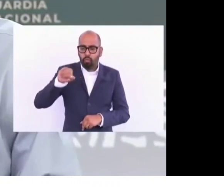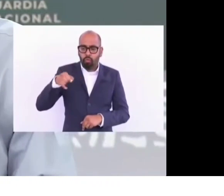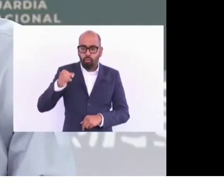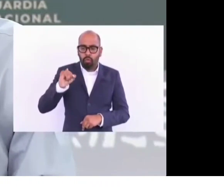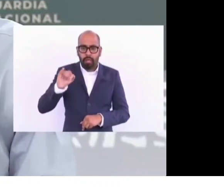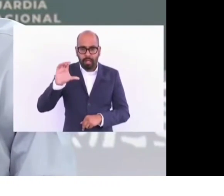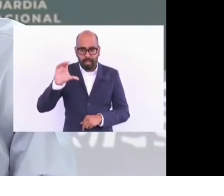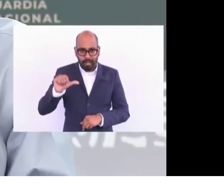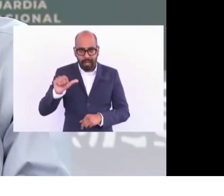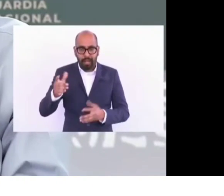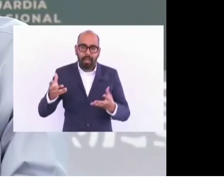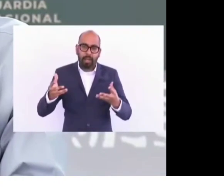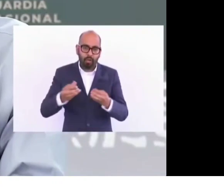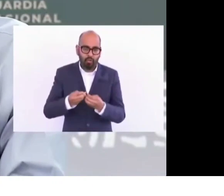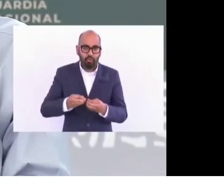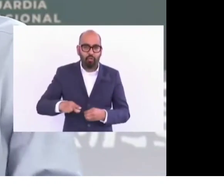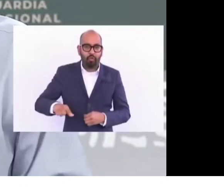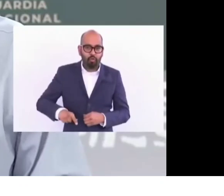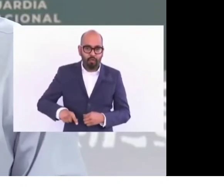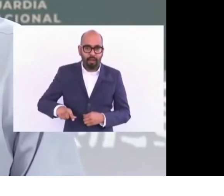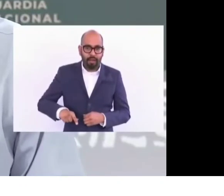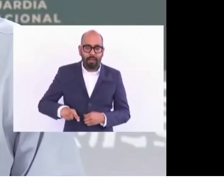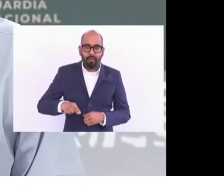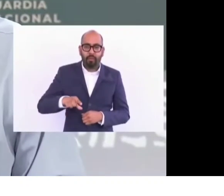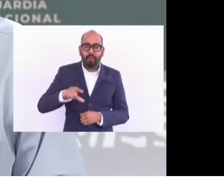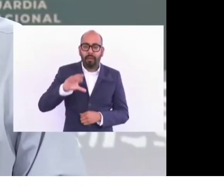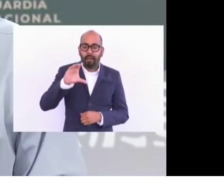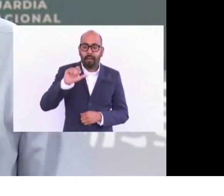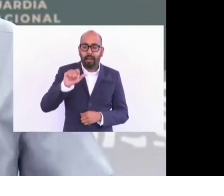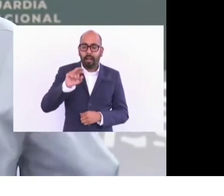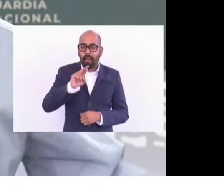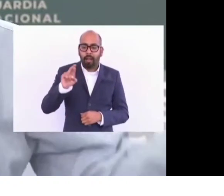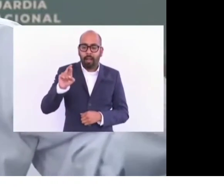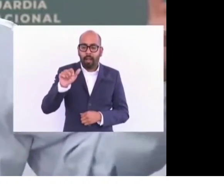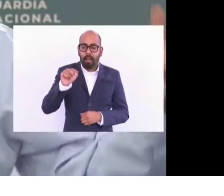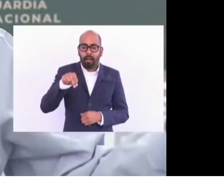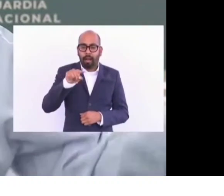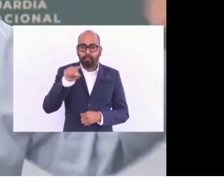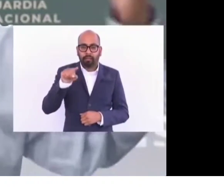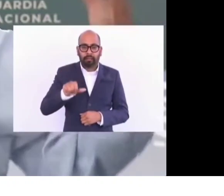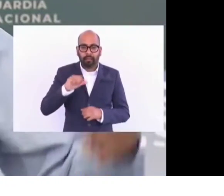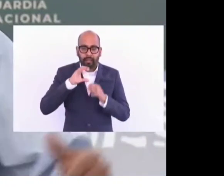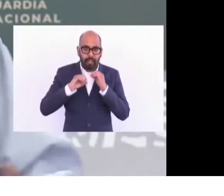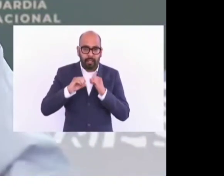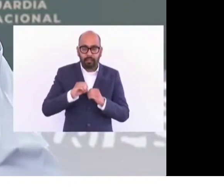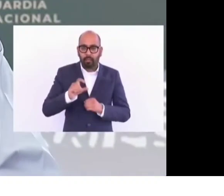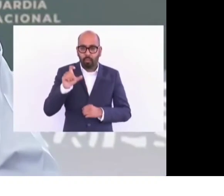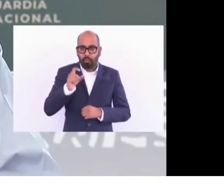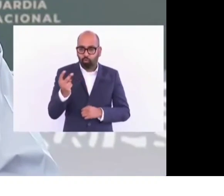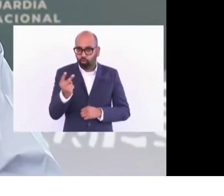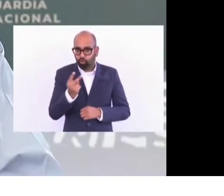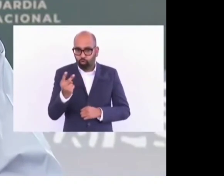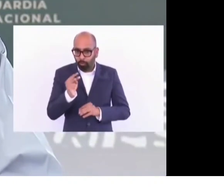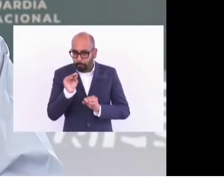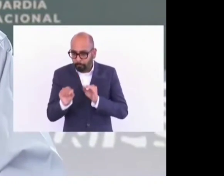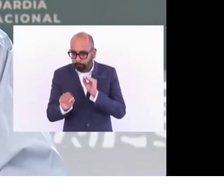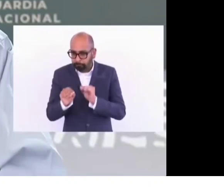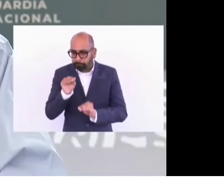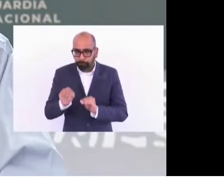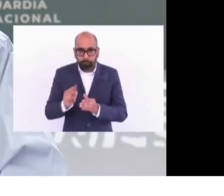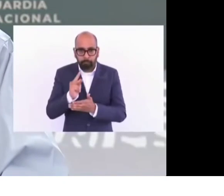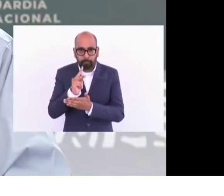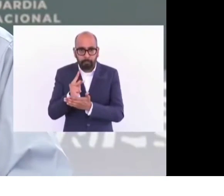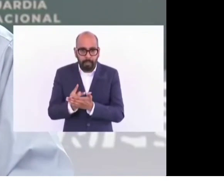el gobernador Venustiano Carranza. Cuando hacen el plan de Guadalupe, ahí